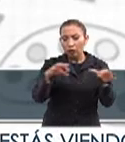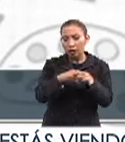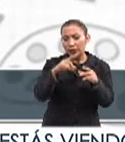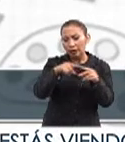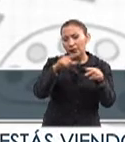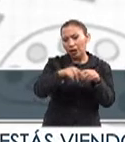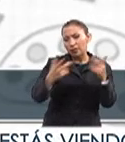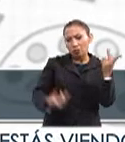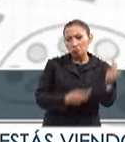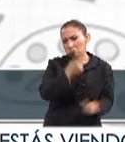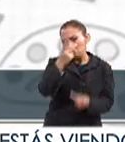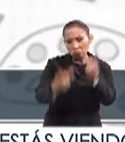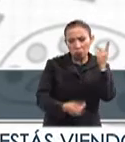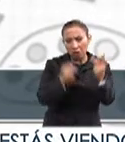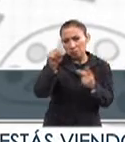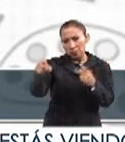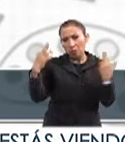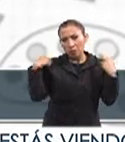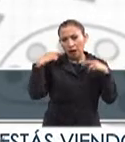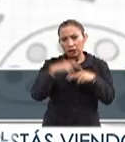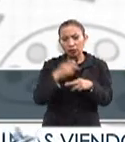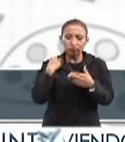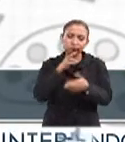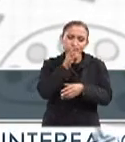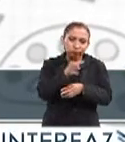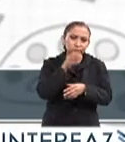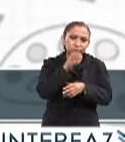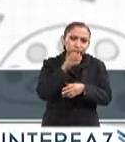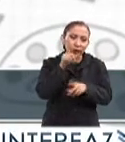una serie de cuestionarios que el profesor va a ir